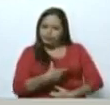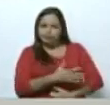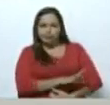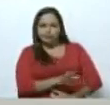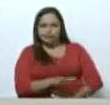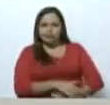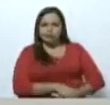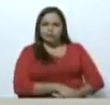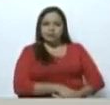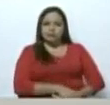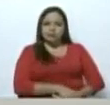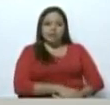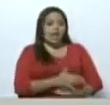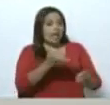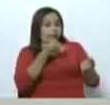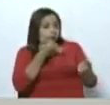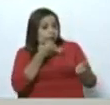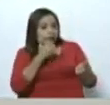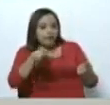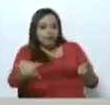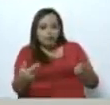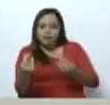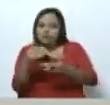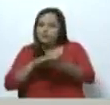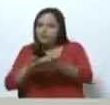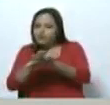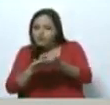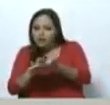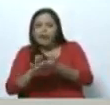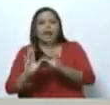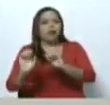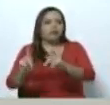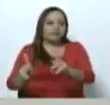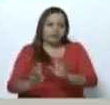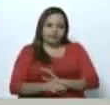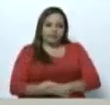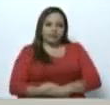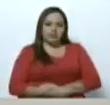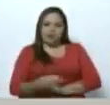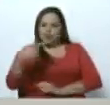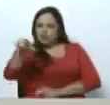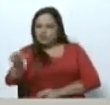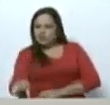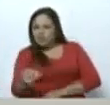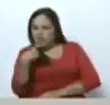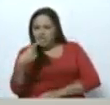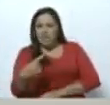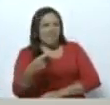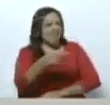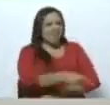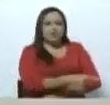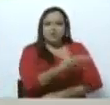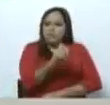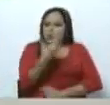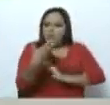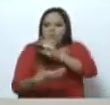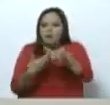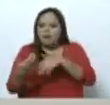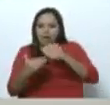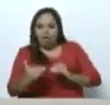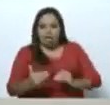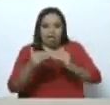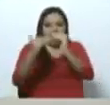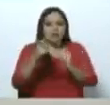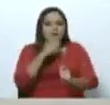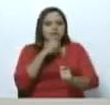Somos nosotros los errores, los corregimos. Alguien decía, no, que esto nos va a desbordar.